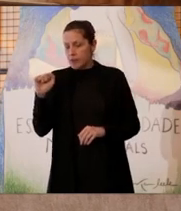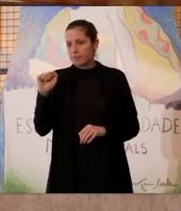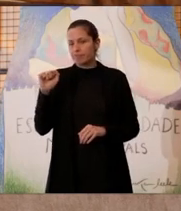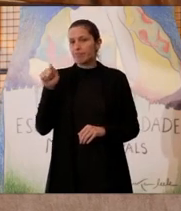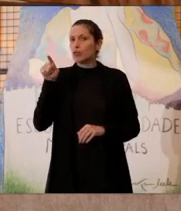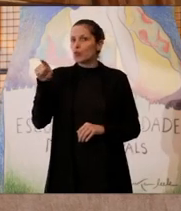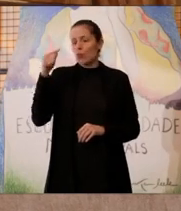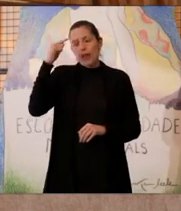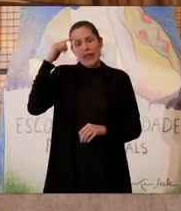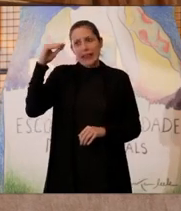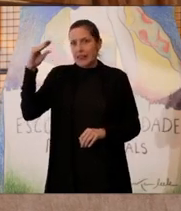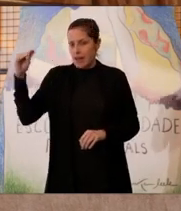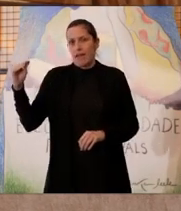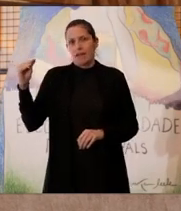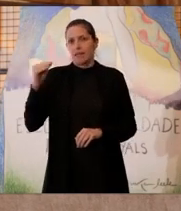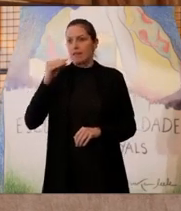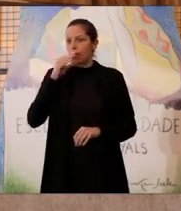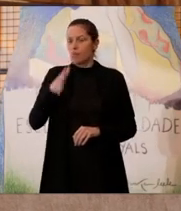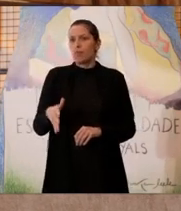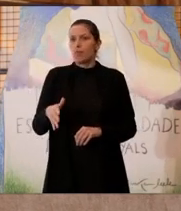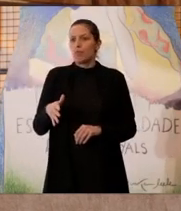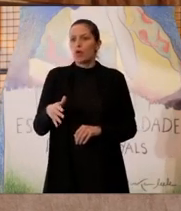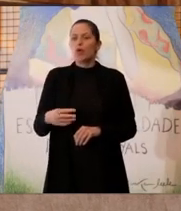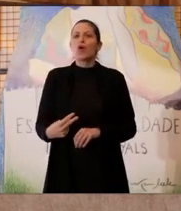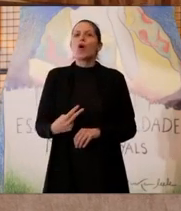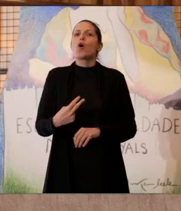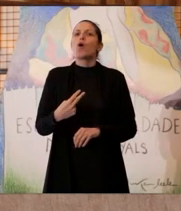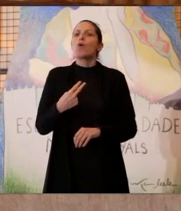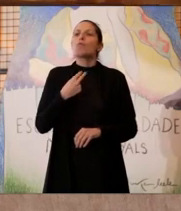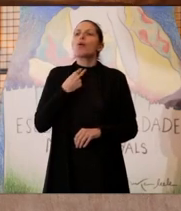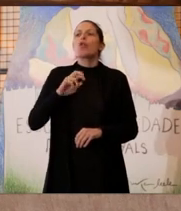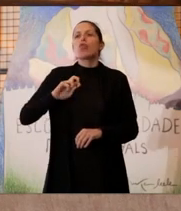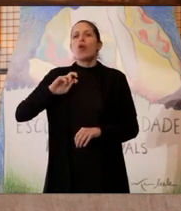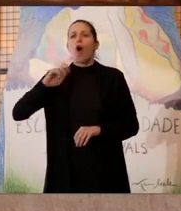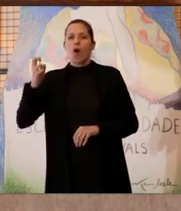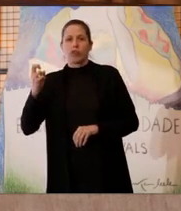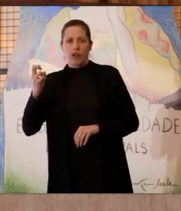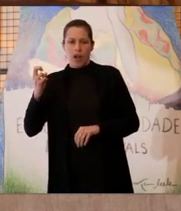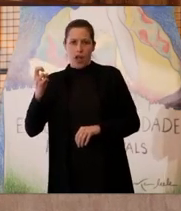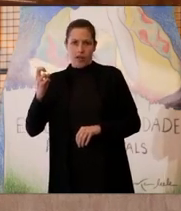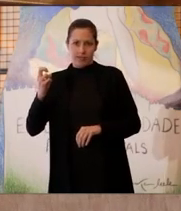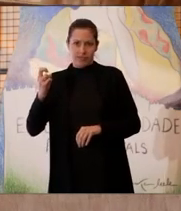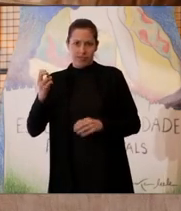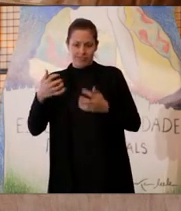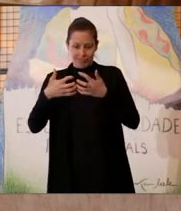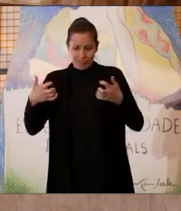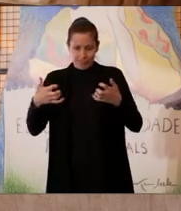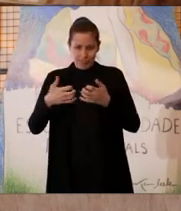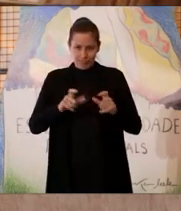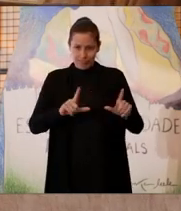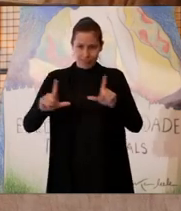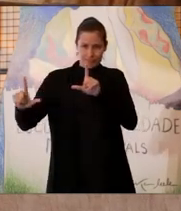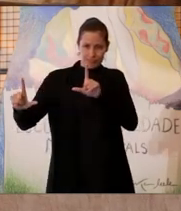inteligentísimo que hayas construido tu discurso a través de Voces que no son las tuyas dicho esto